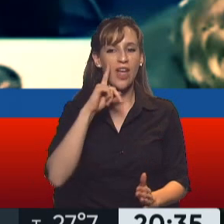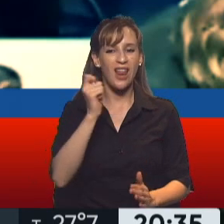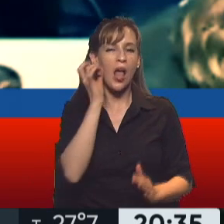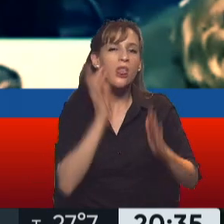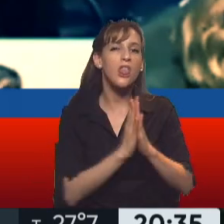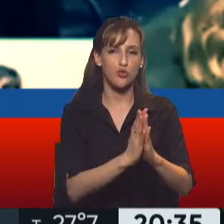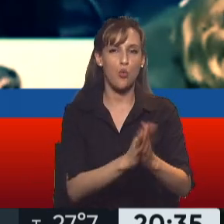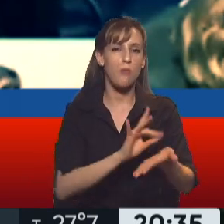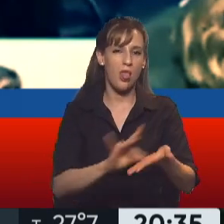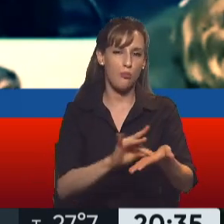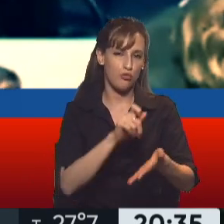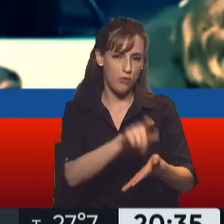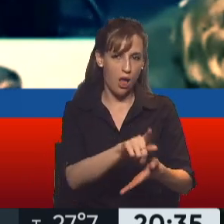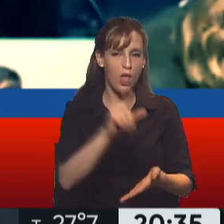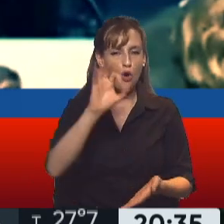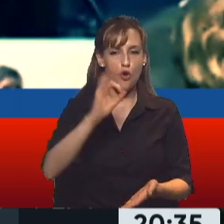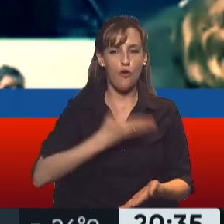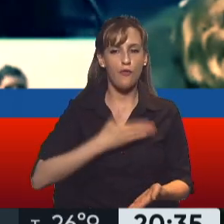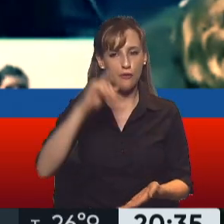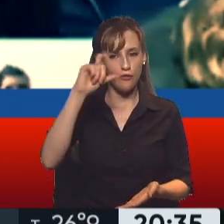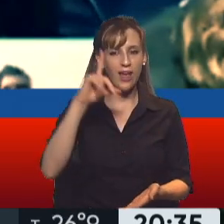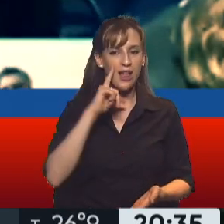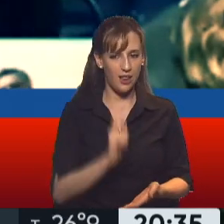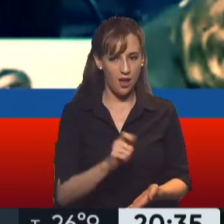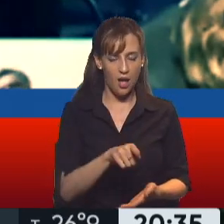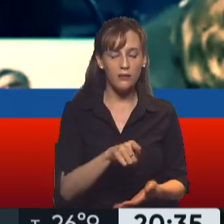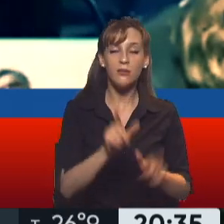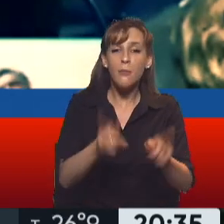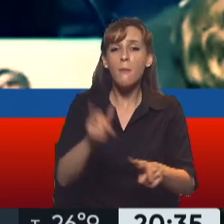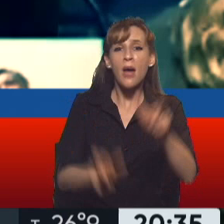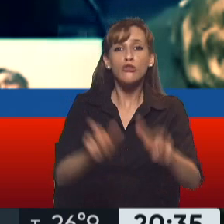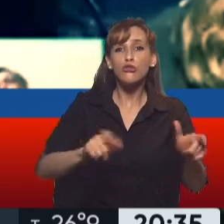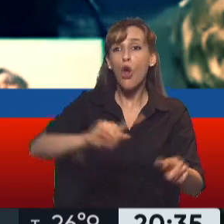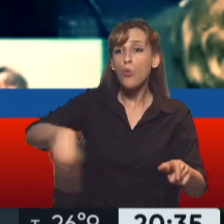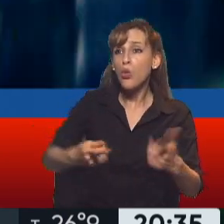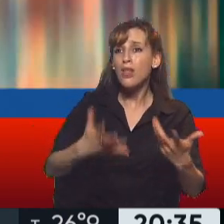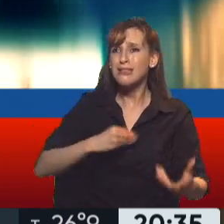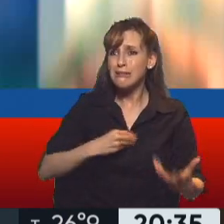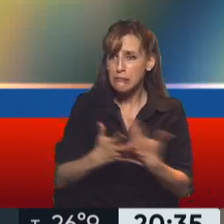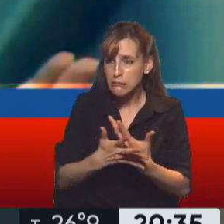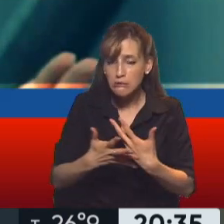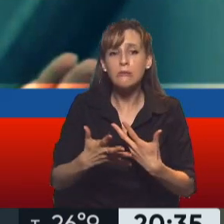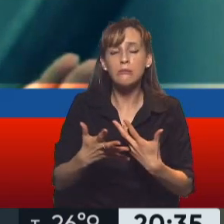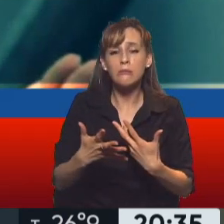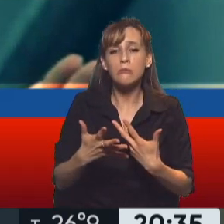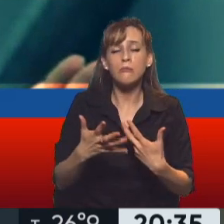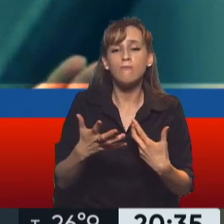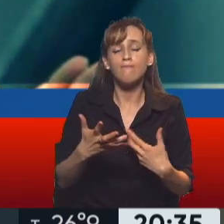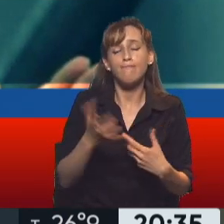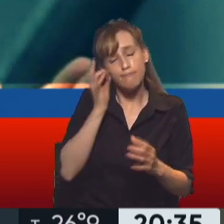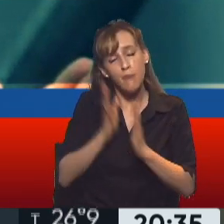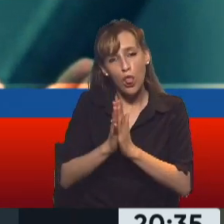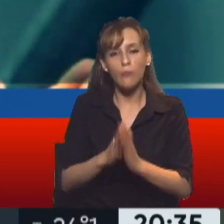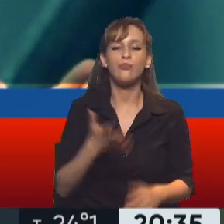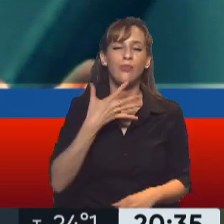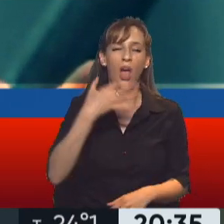a la diputada Fernández y a todos los que se han sentido ofendidos por esos dichos. Mil disculpas. Es verdad que Milei en